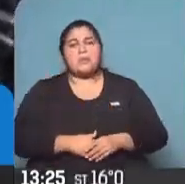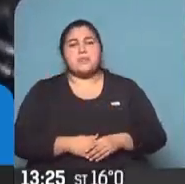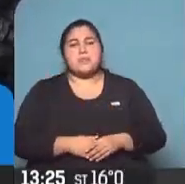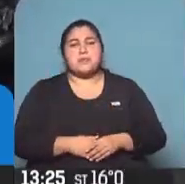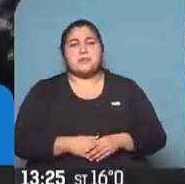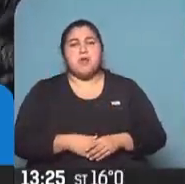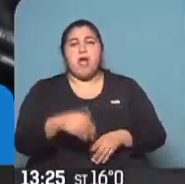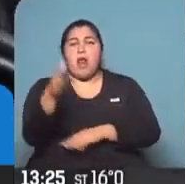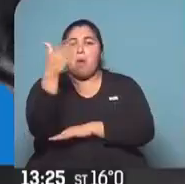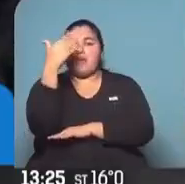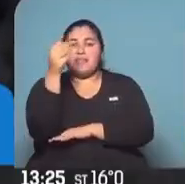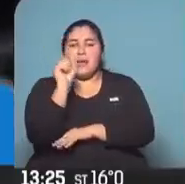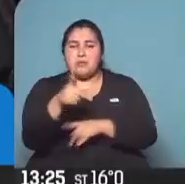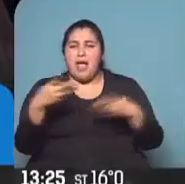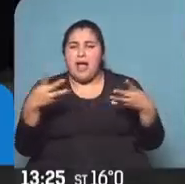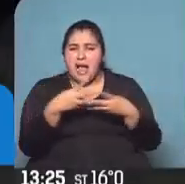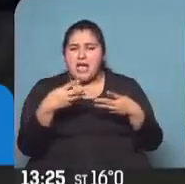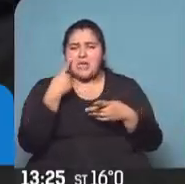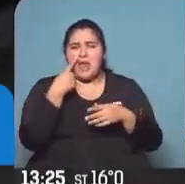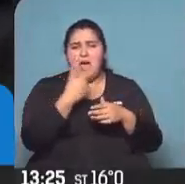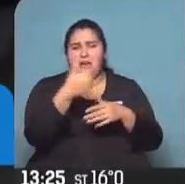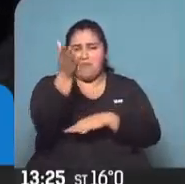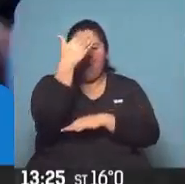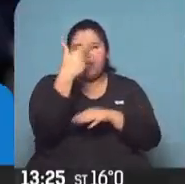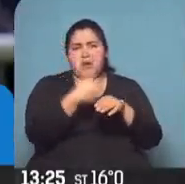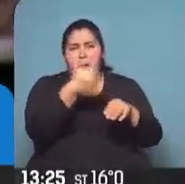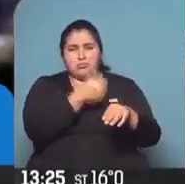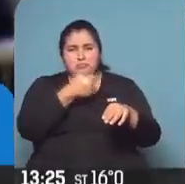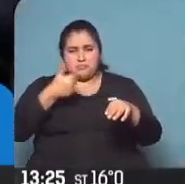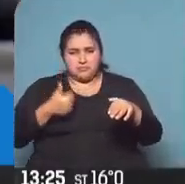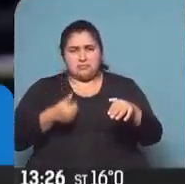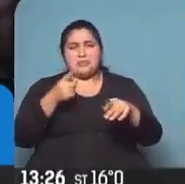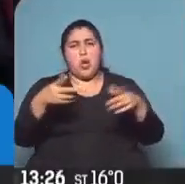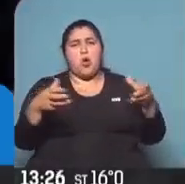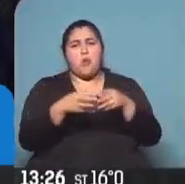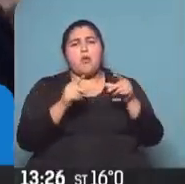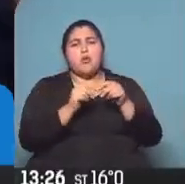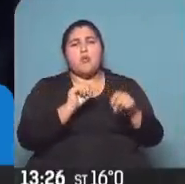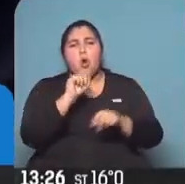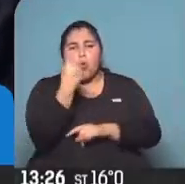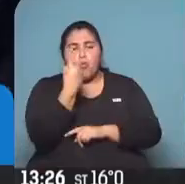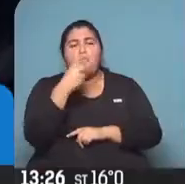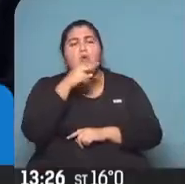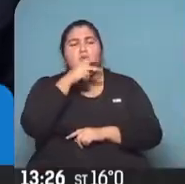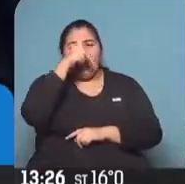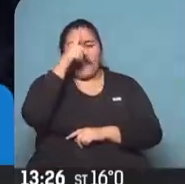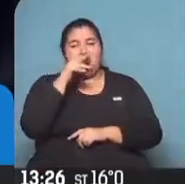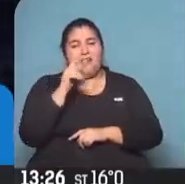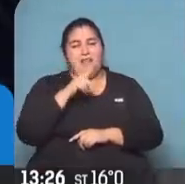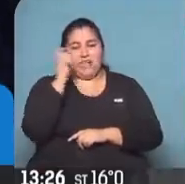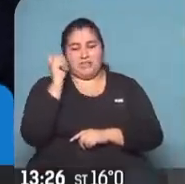una bandera de guerra el testamento puro de esta teoría nacional